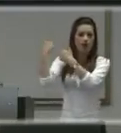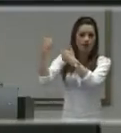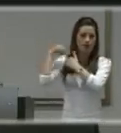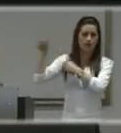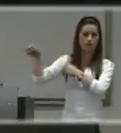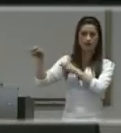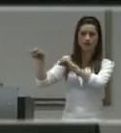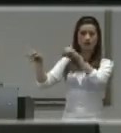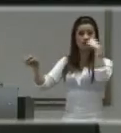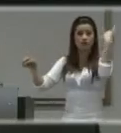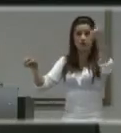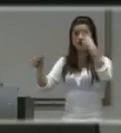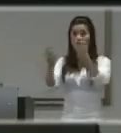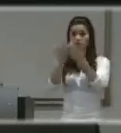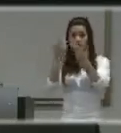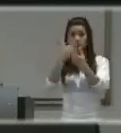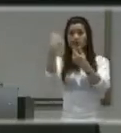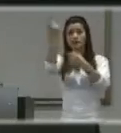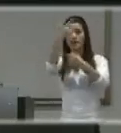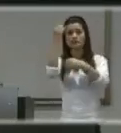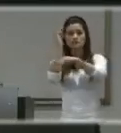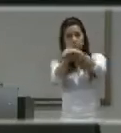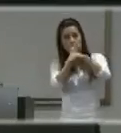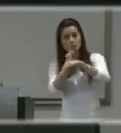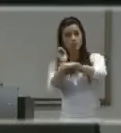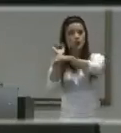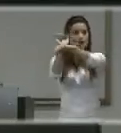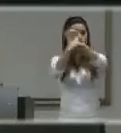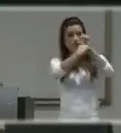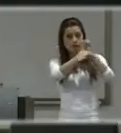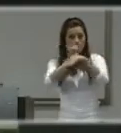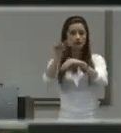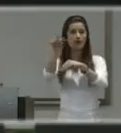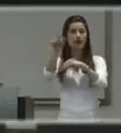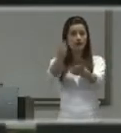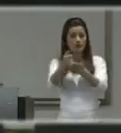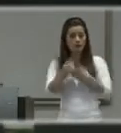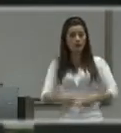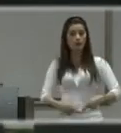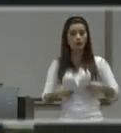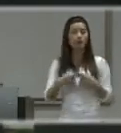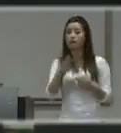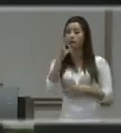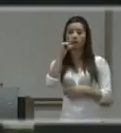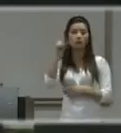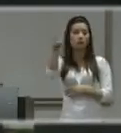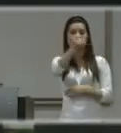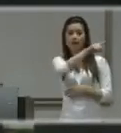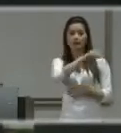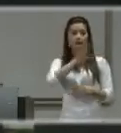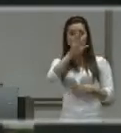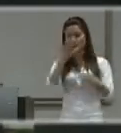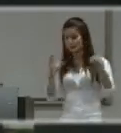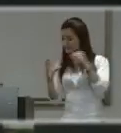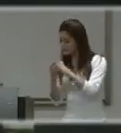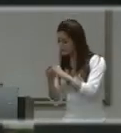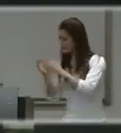los sistemas que en general están diseñados para apoyar que nosotros desarrollemos nuestro proyecto de vida no están diseñados para personas con